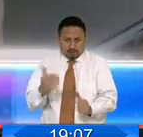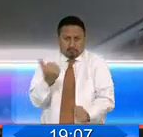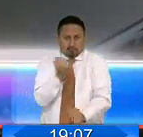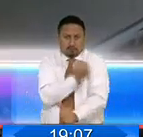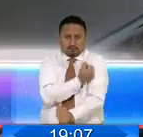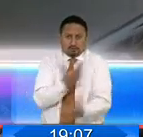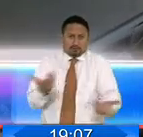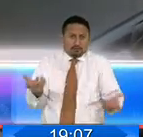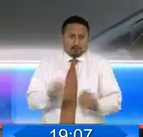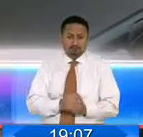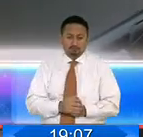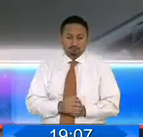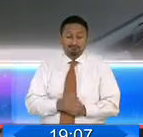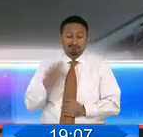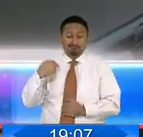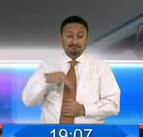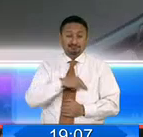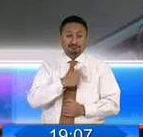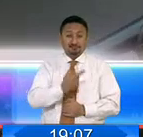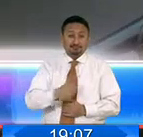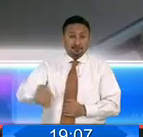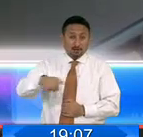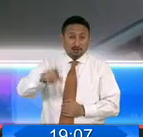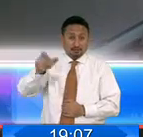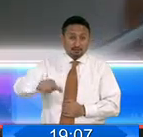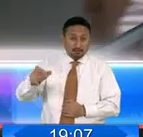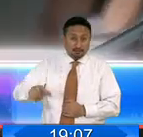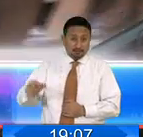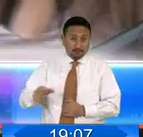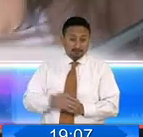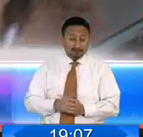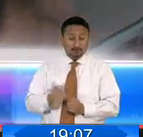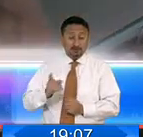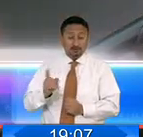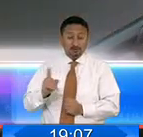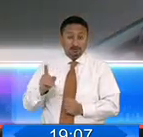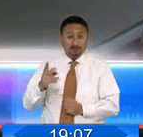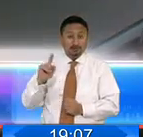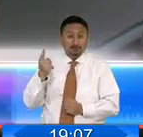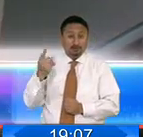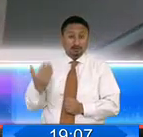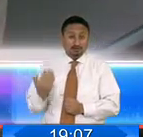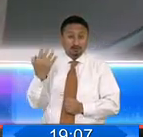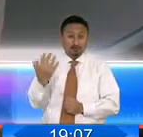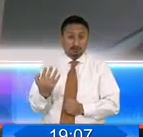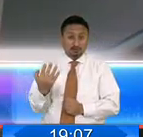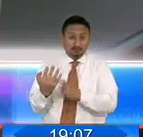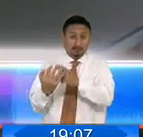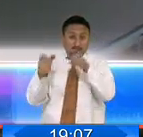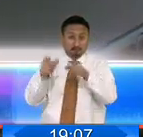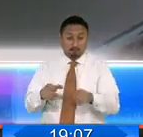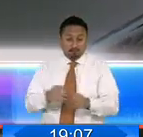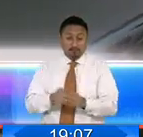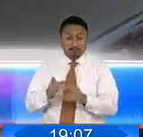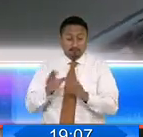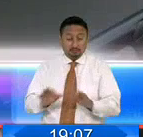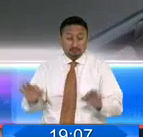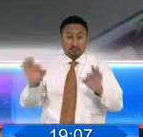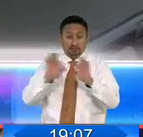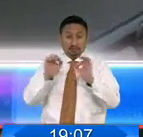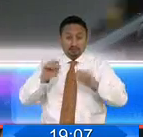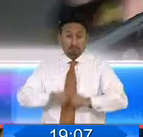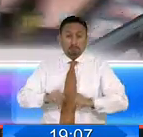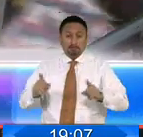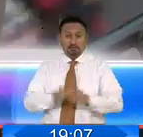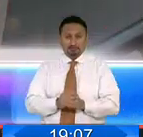vacunadas porque nosotros nos tememos que ahí estén varias personas que no están en la primera línea que son personas muy importantes pero